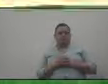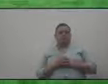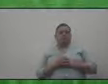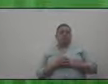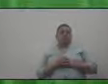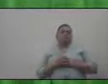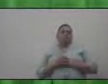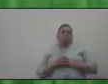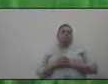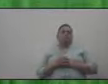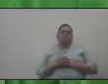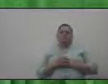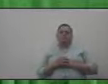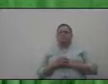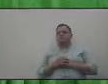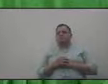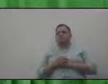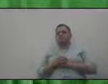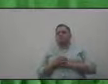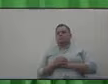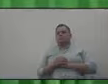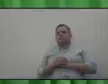gracias.